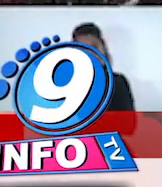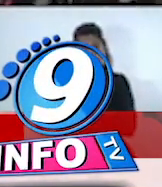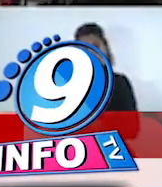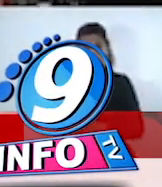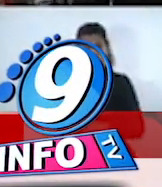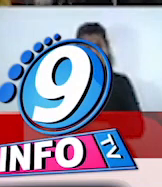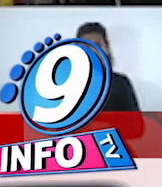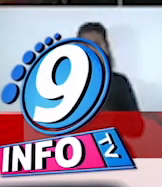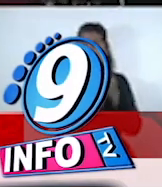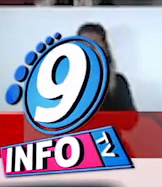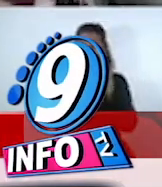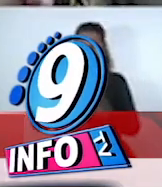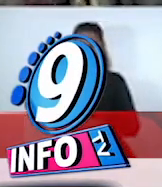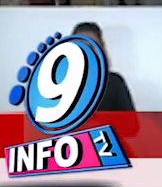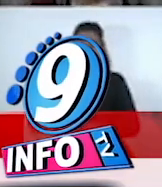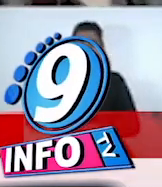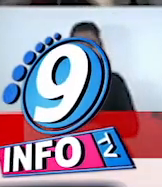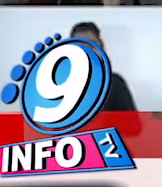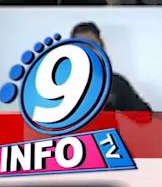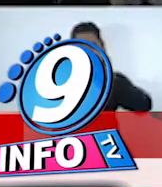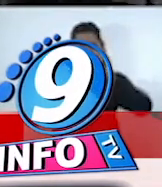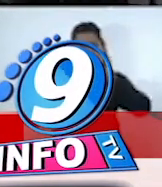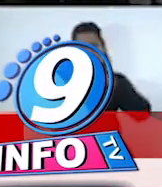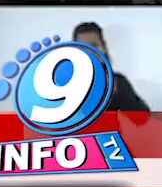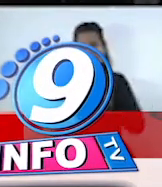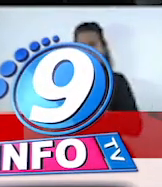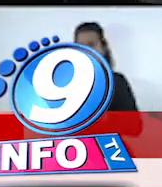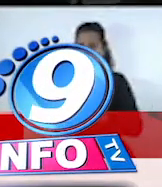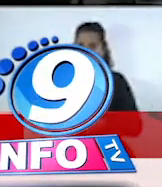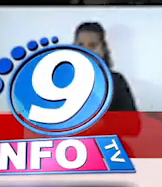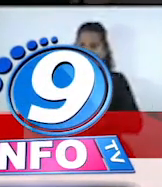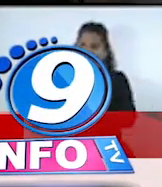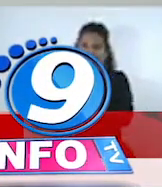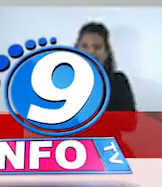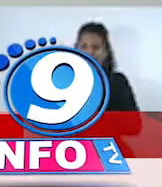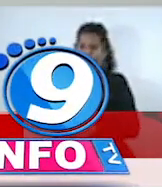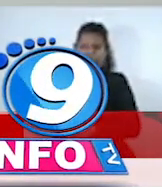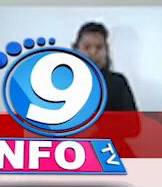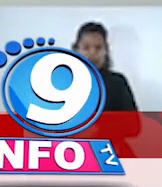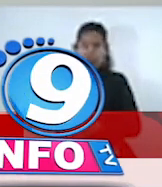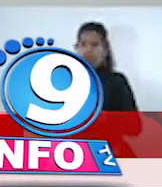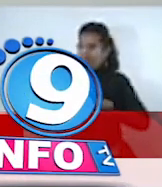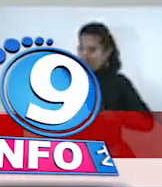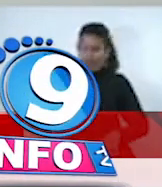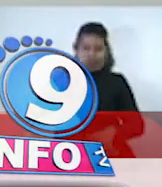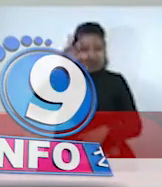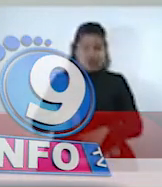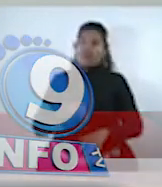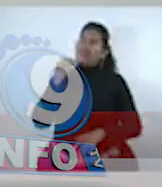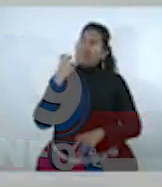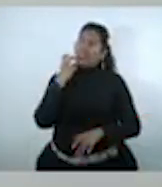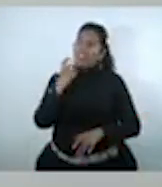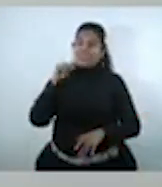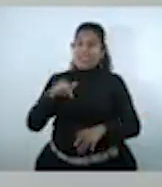a la corrupción. Hoy es una instrucción clara y contundente del señor gobernador David Monreal Ávila que desde la Secretaría